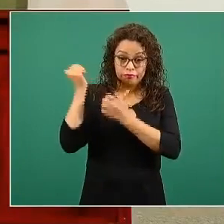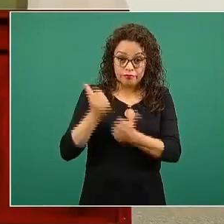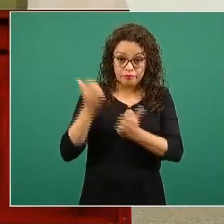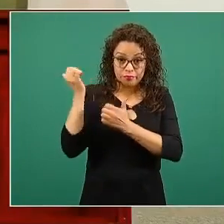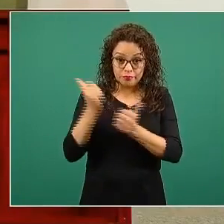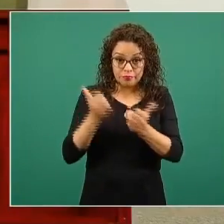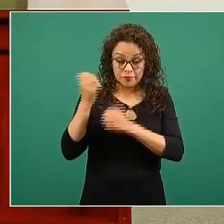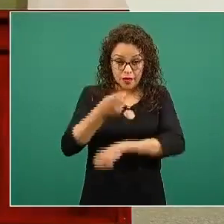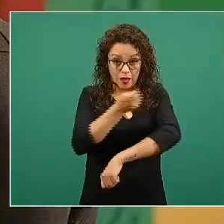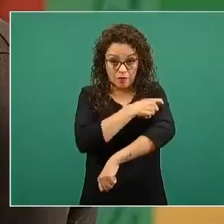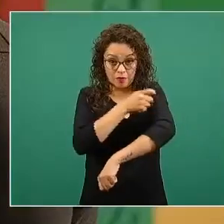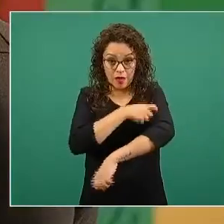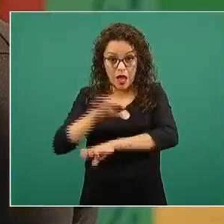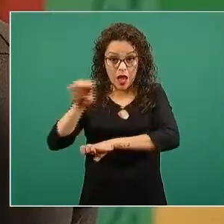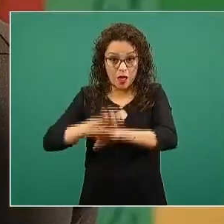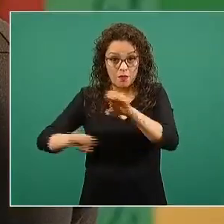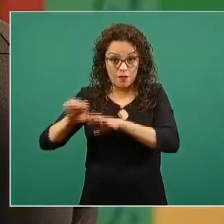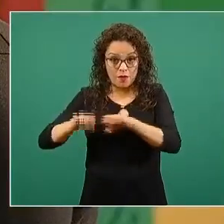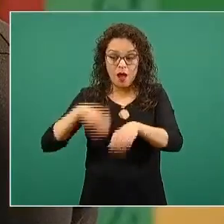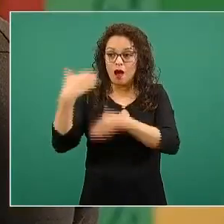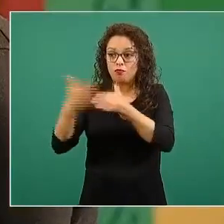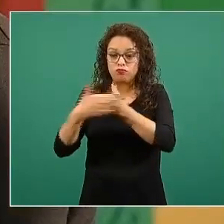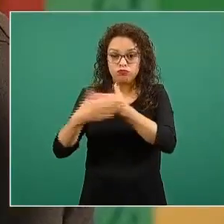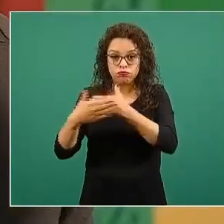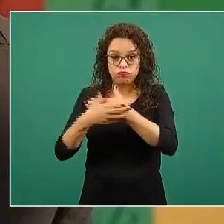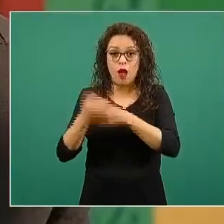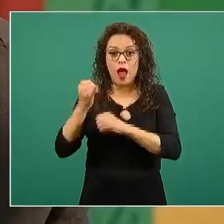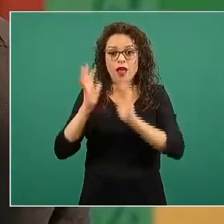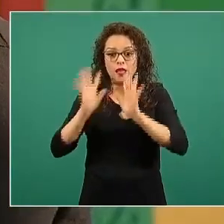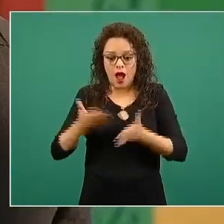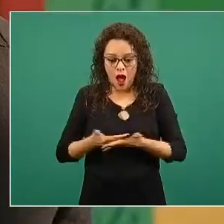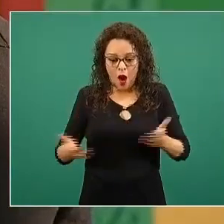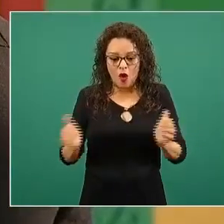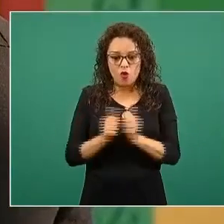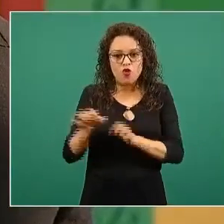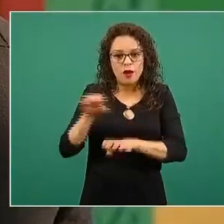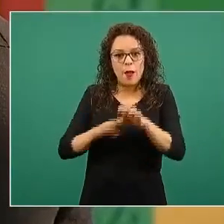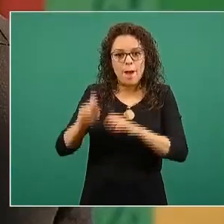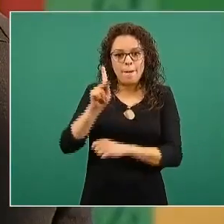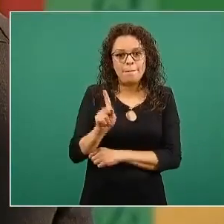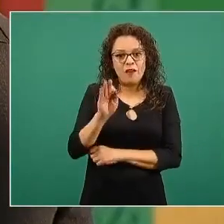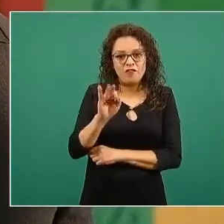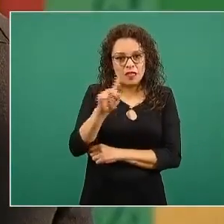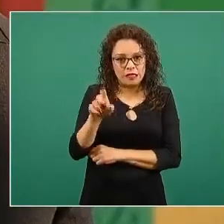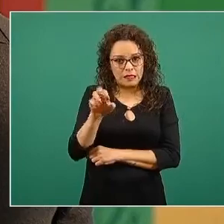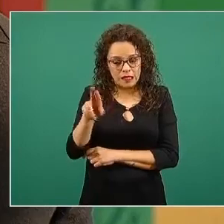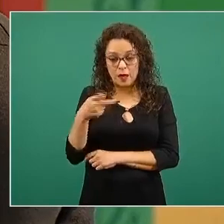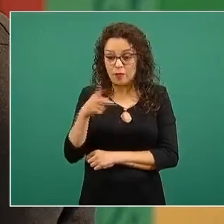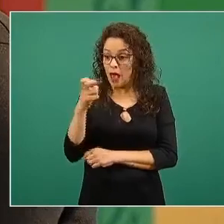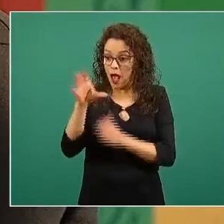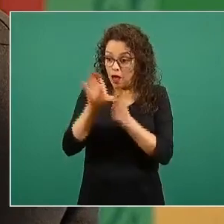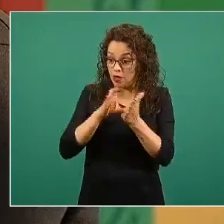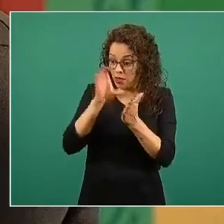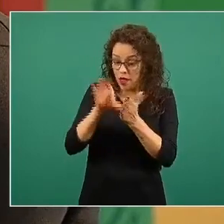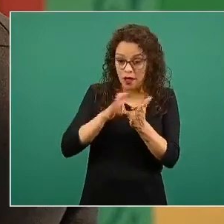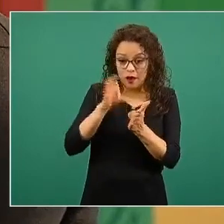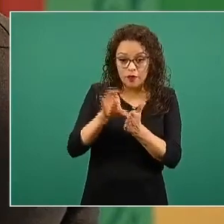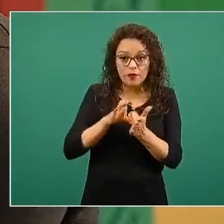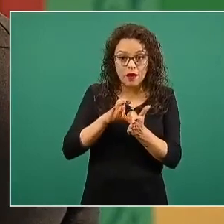futuras vacunas y las que ya se tienen con Pfizer, pero mejor aún que en su momento estos calendarios pudieran